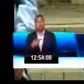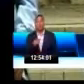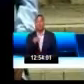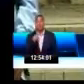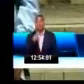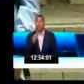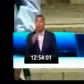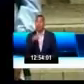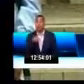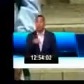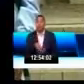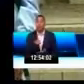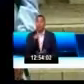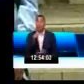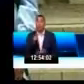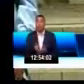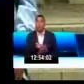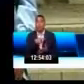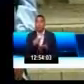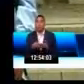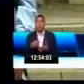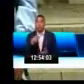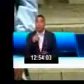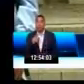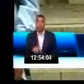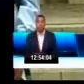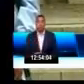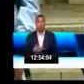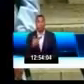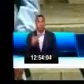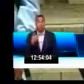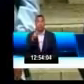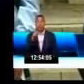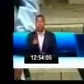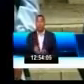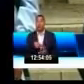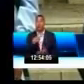Les advierto que es prohibido portar armas,